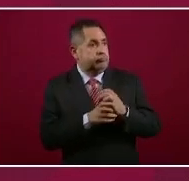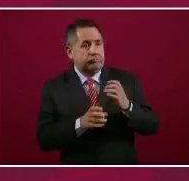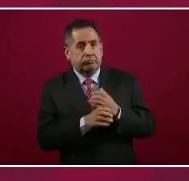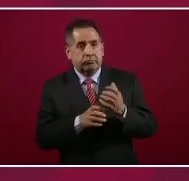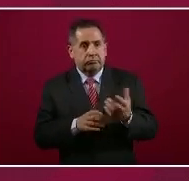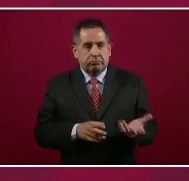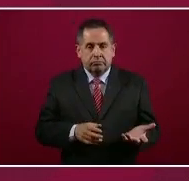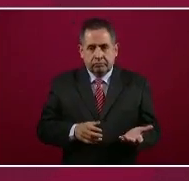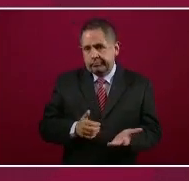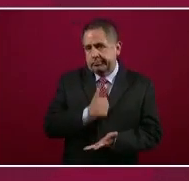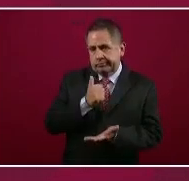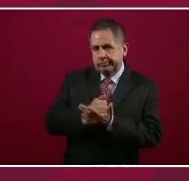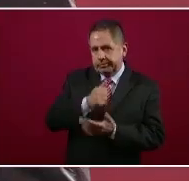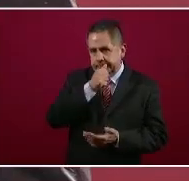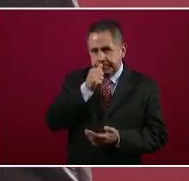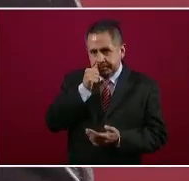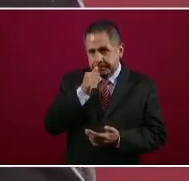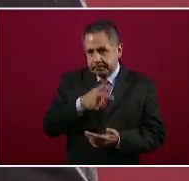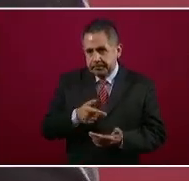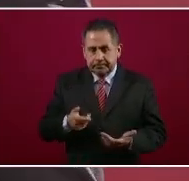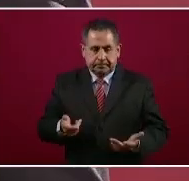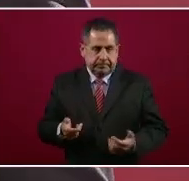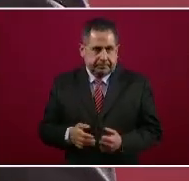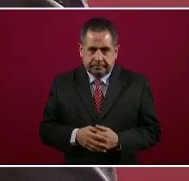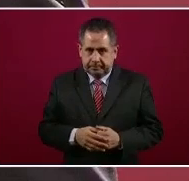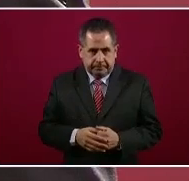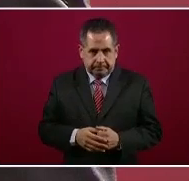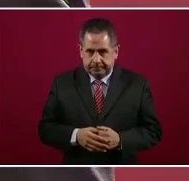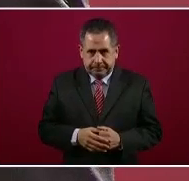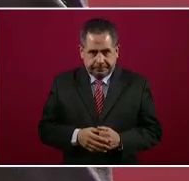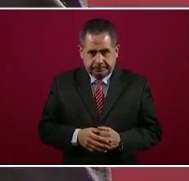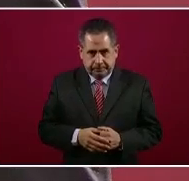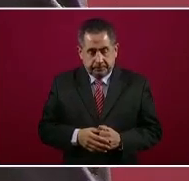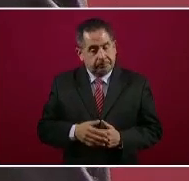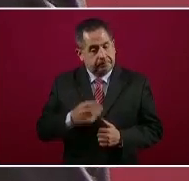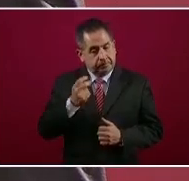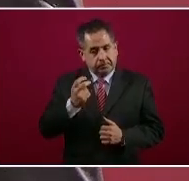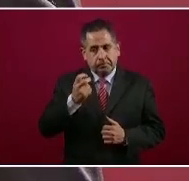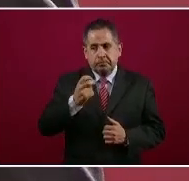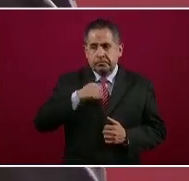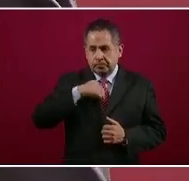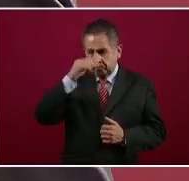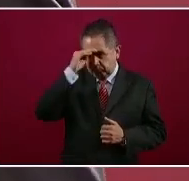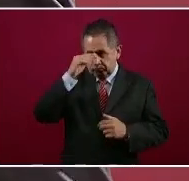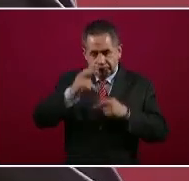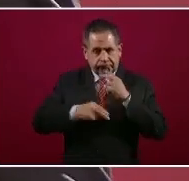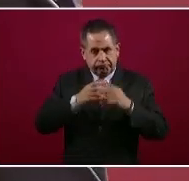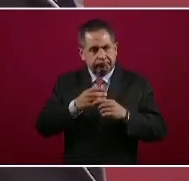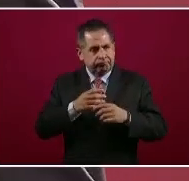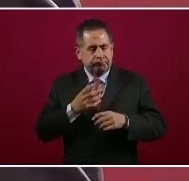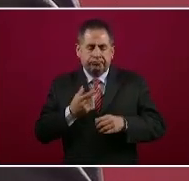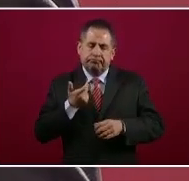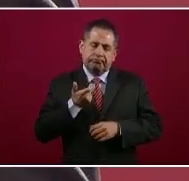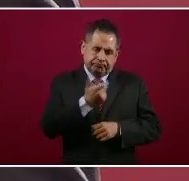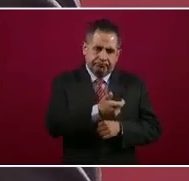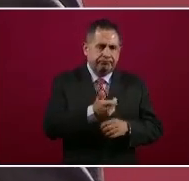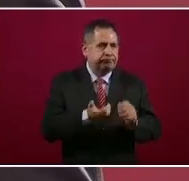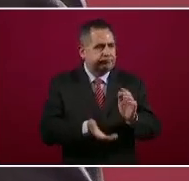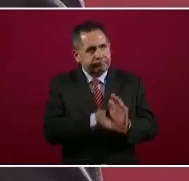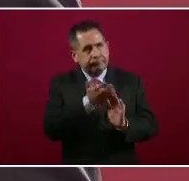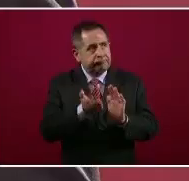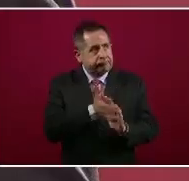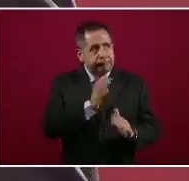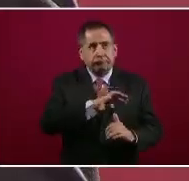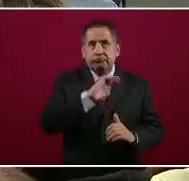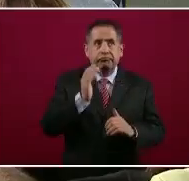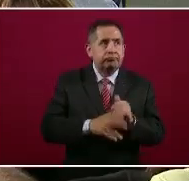ciudades cuáles entonces vamos a terminarlo ese